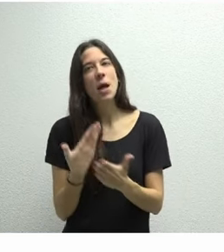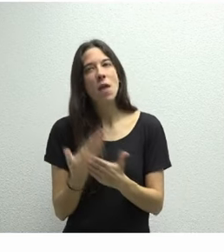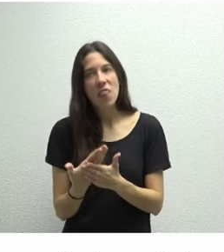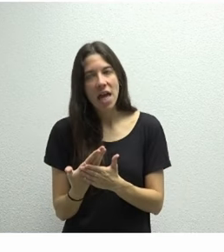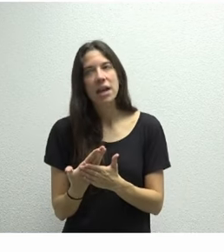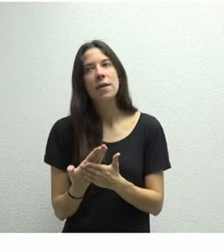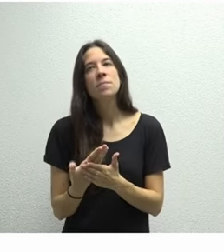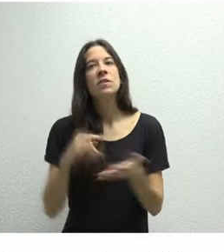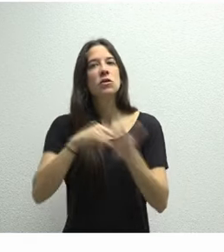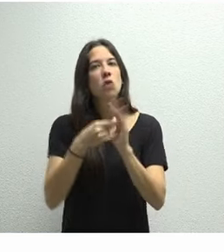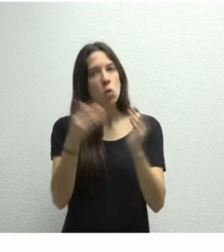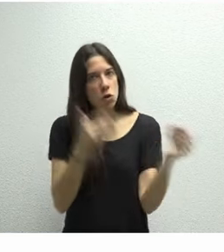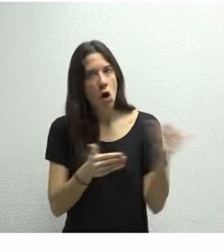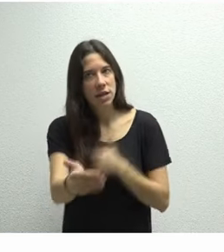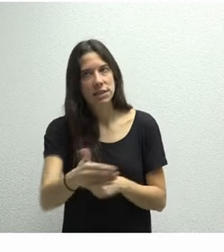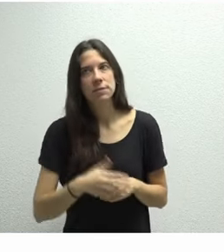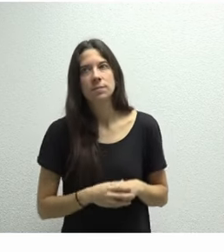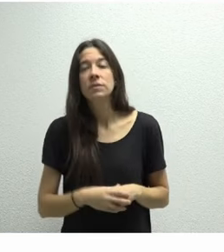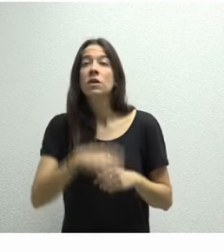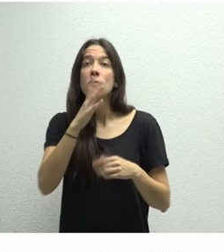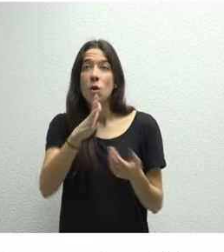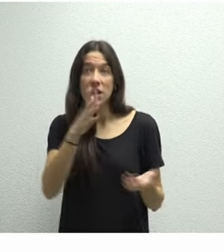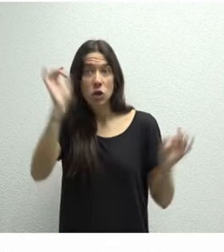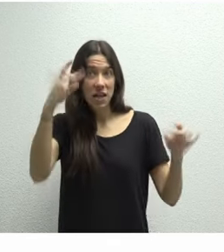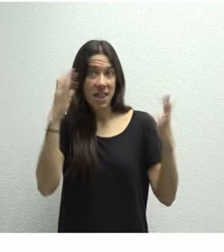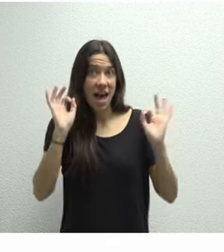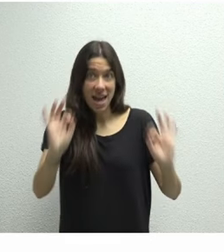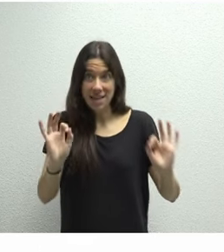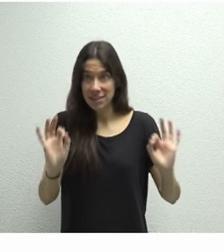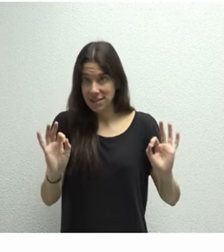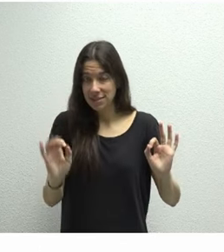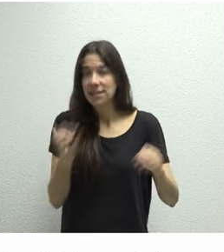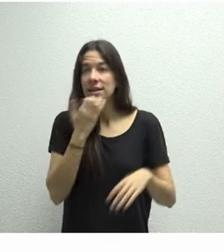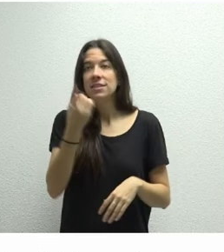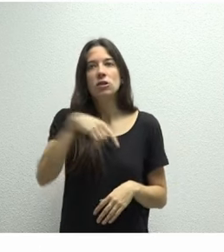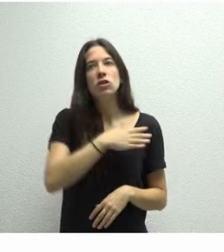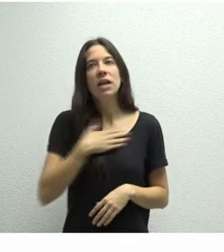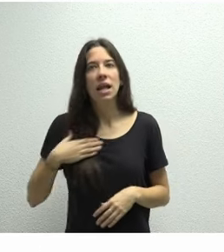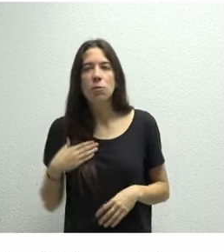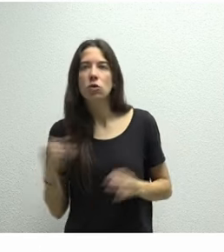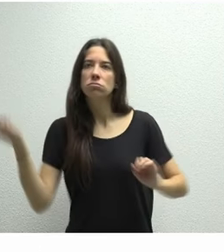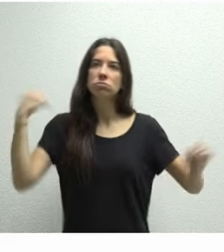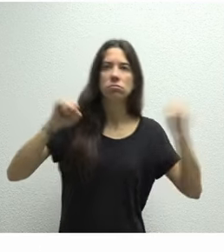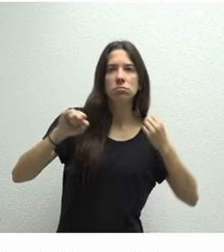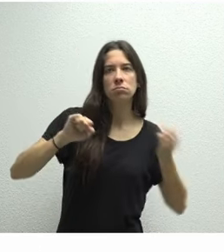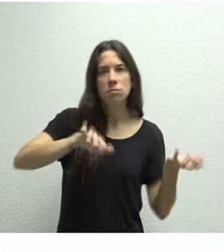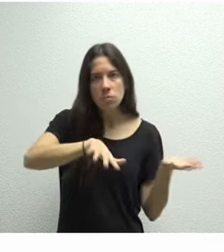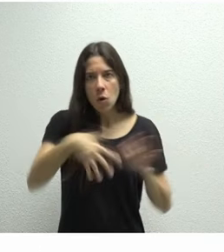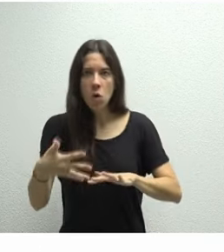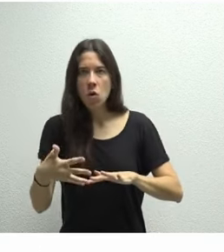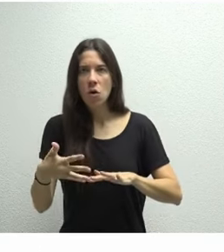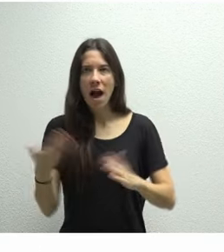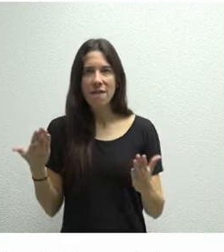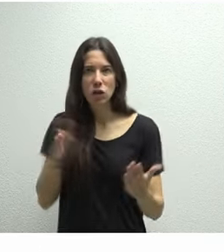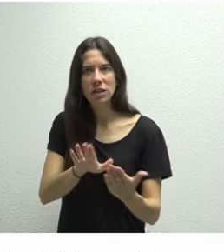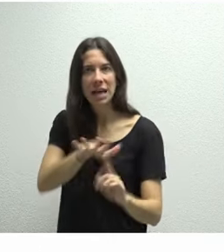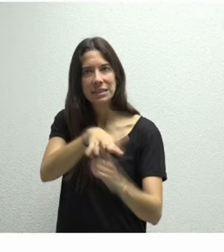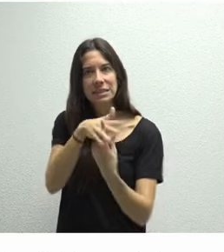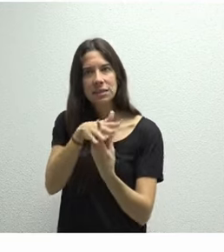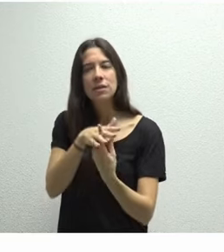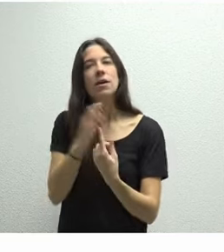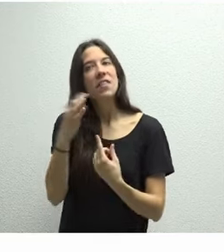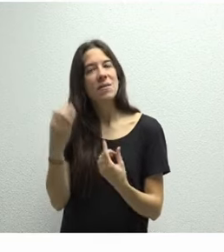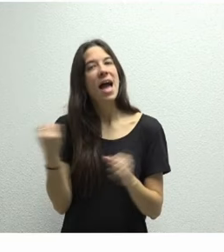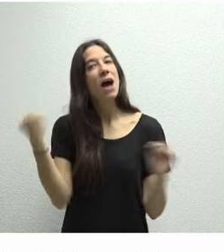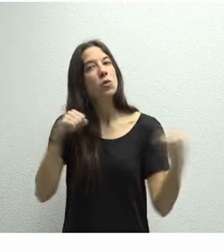próximas soluciones por lo tanto La idea es esta cuando nosotros queremos actuar tenemos que hacerlo desde dos en nuestras sociedades y construir